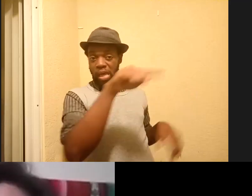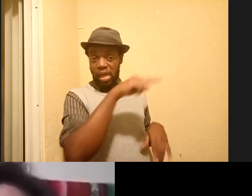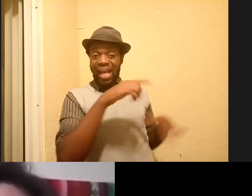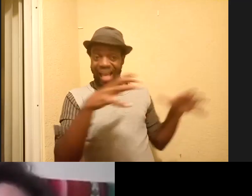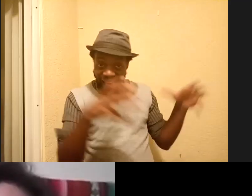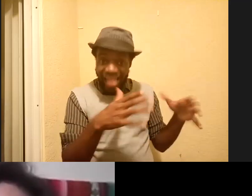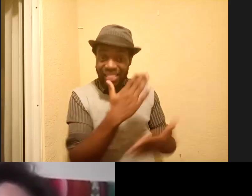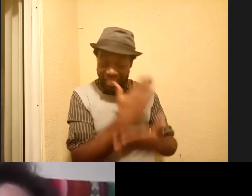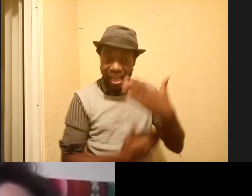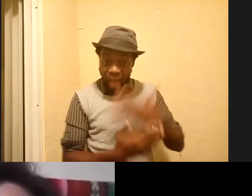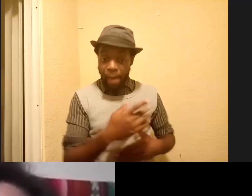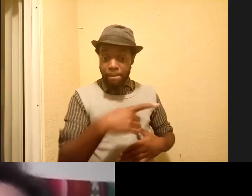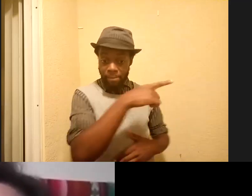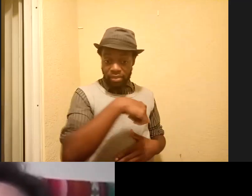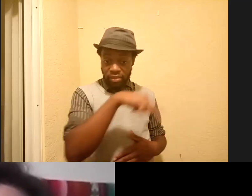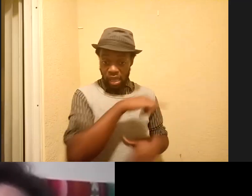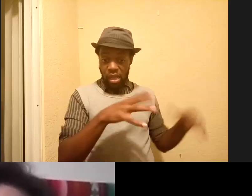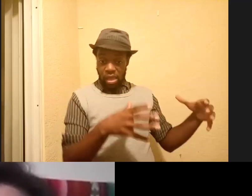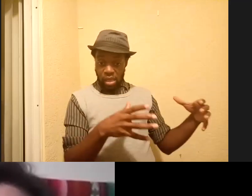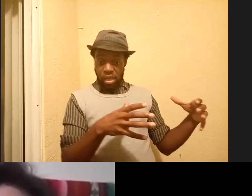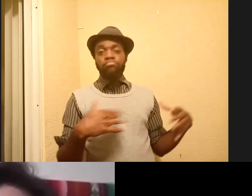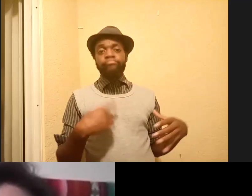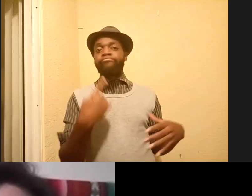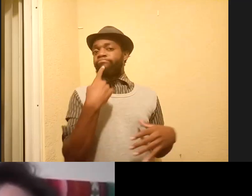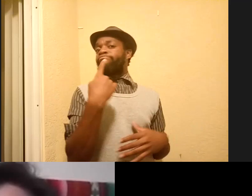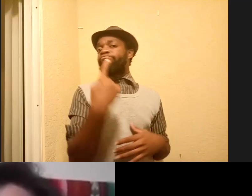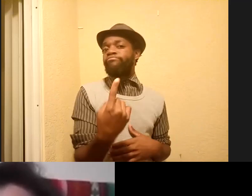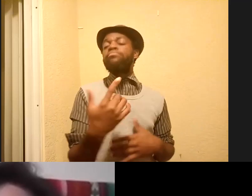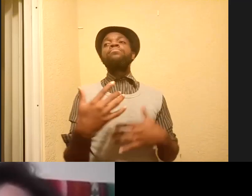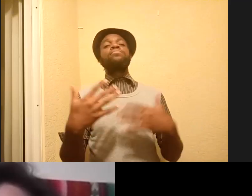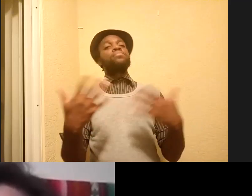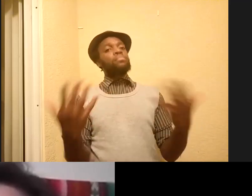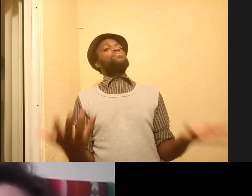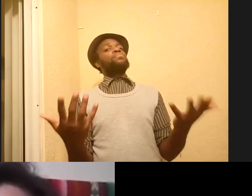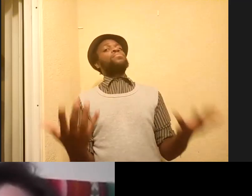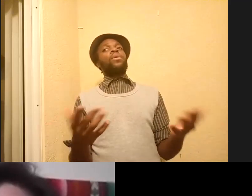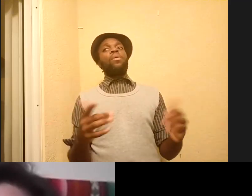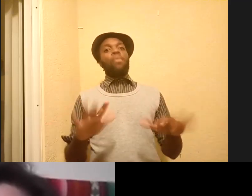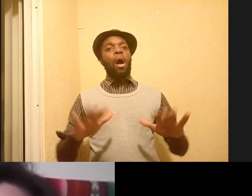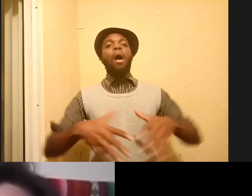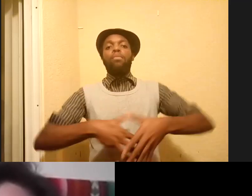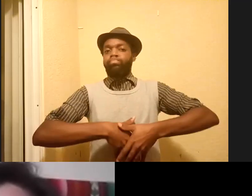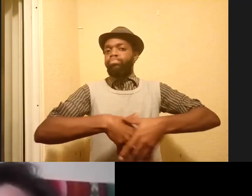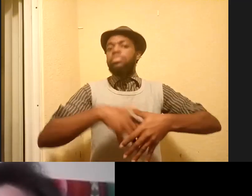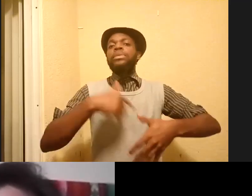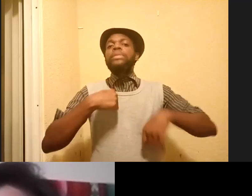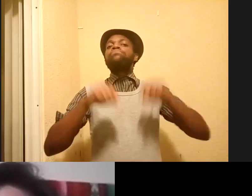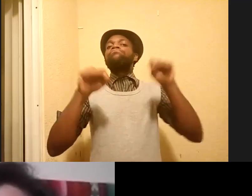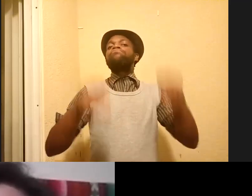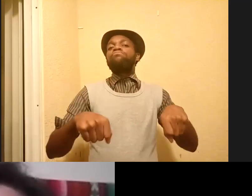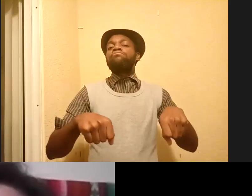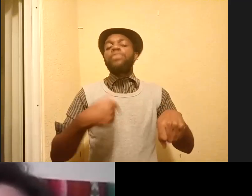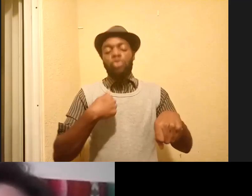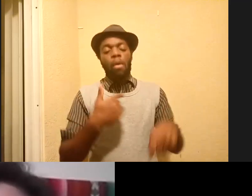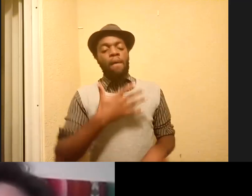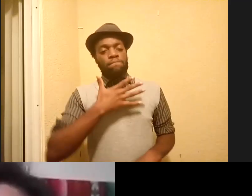discapacidad que estamos abiertos al ejercicio de esta acción de la maternidad y paternidad. Recordar